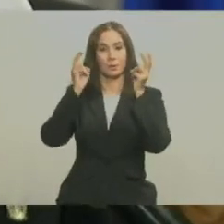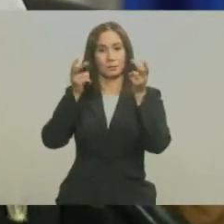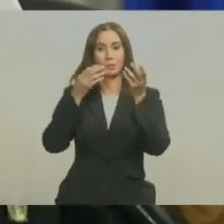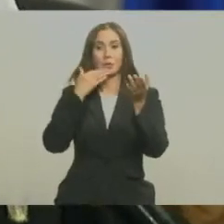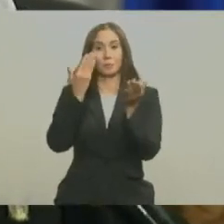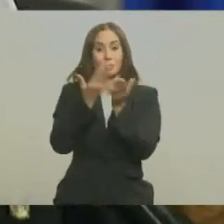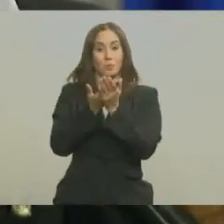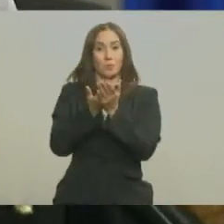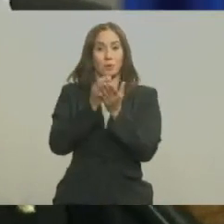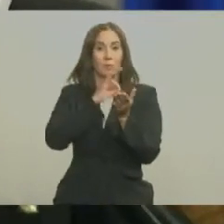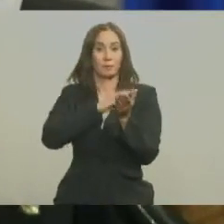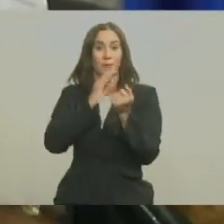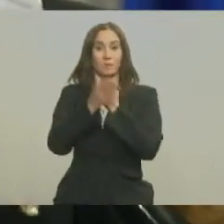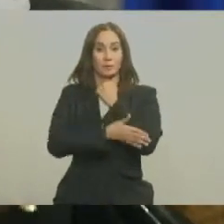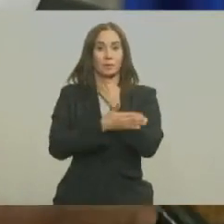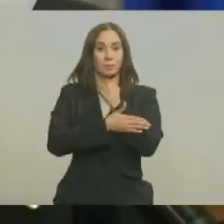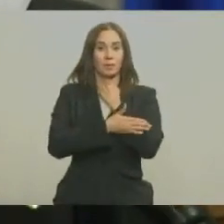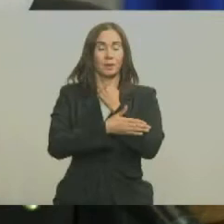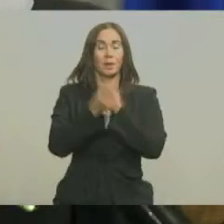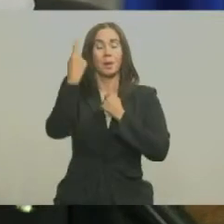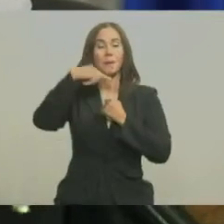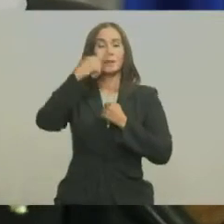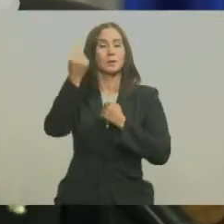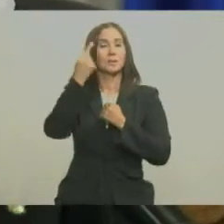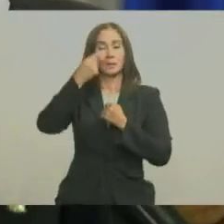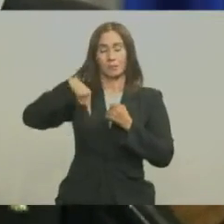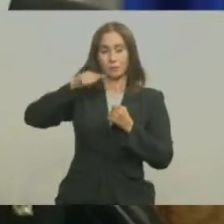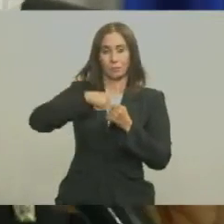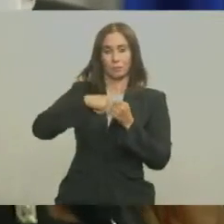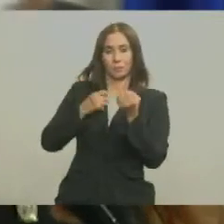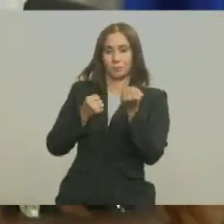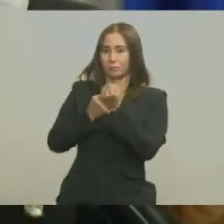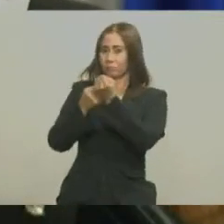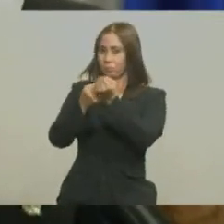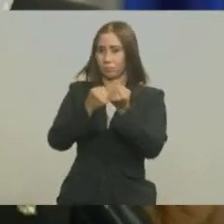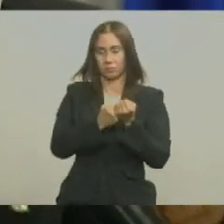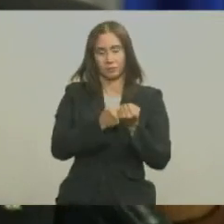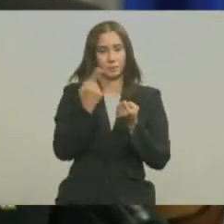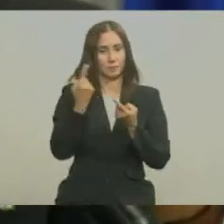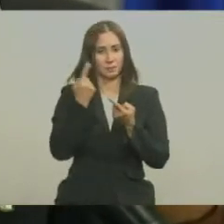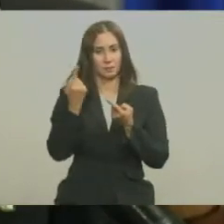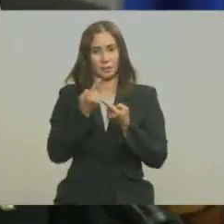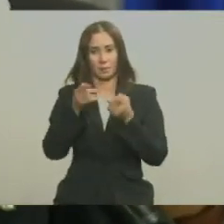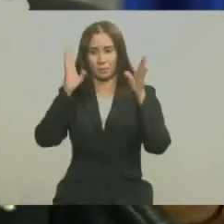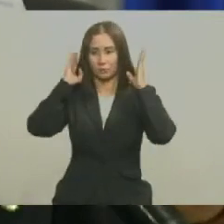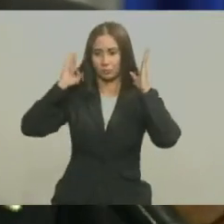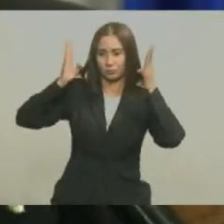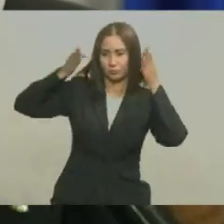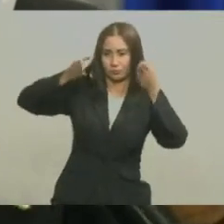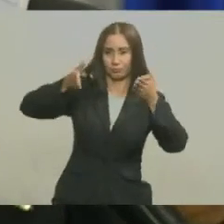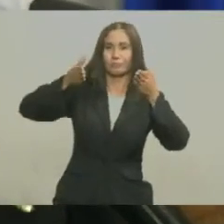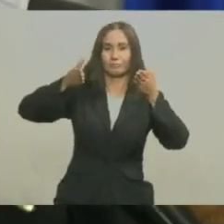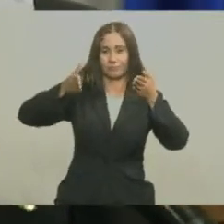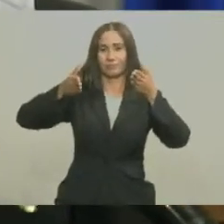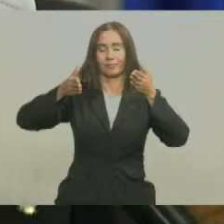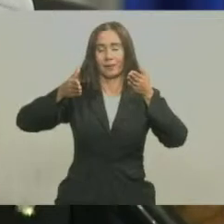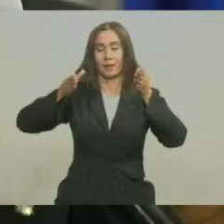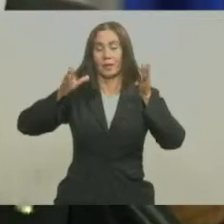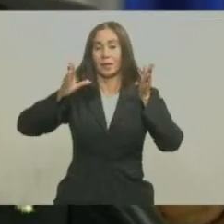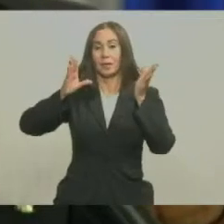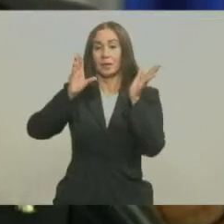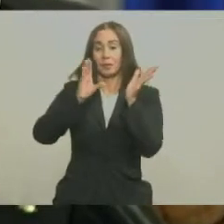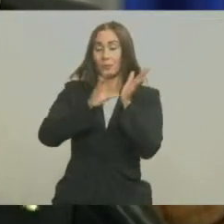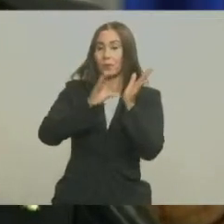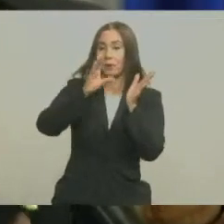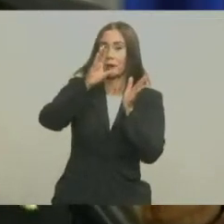país. Para eso siempre estaremos, siempre hemos estado como guardián del Congreso